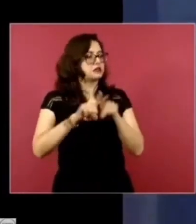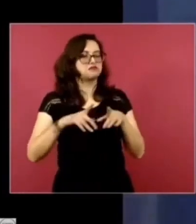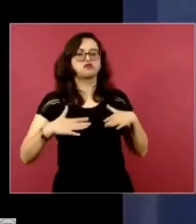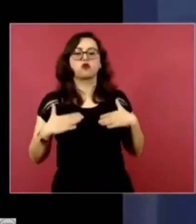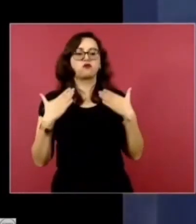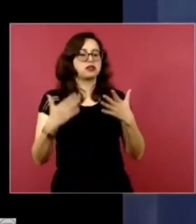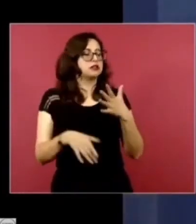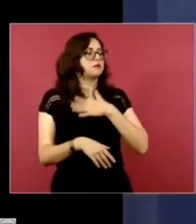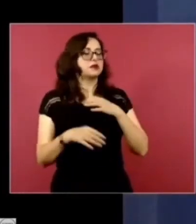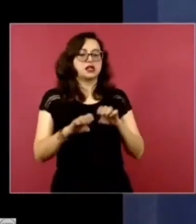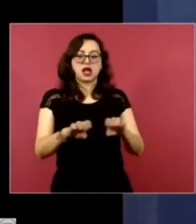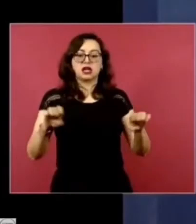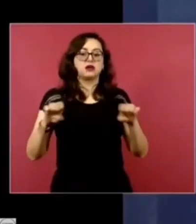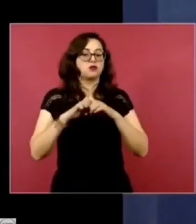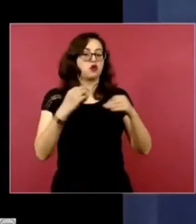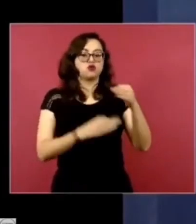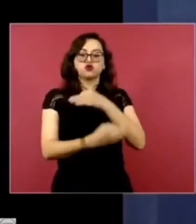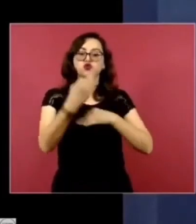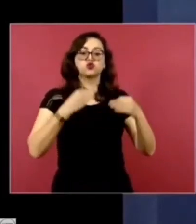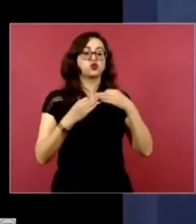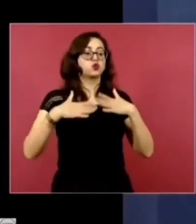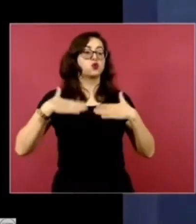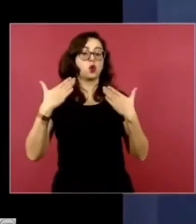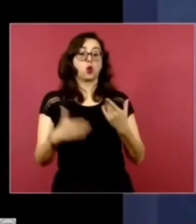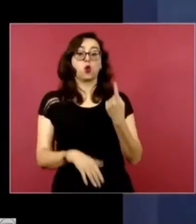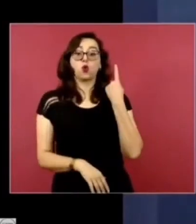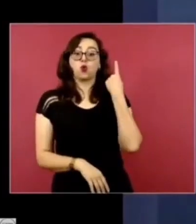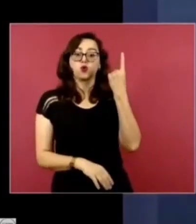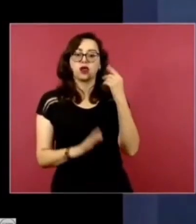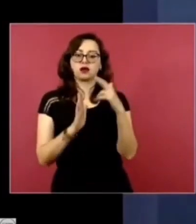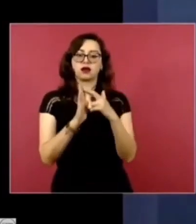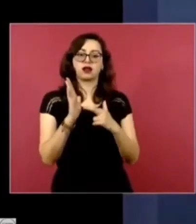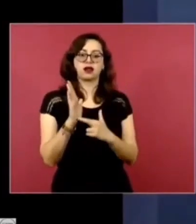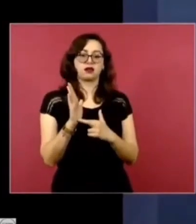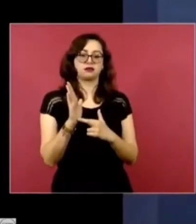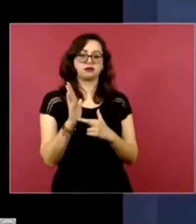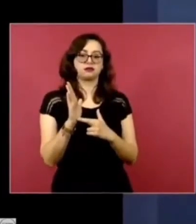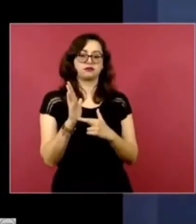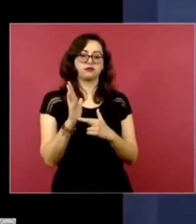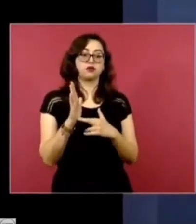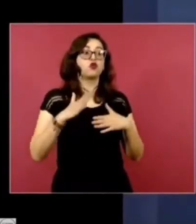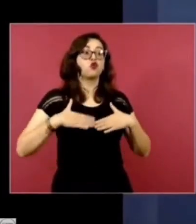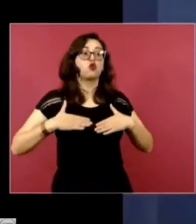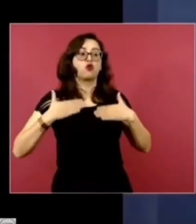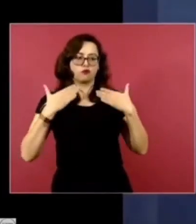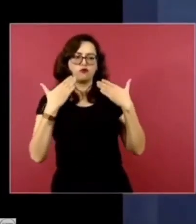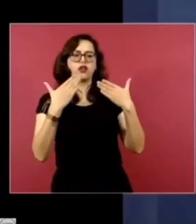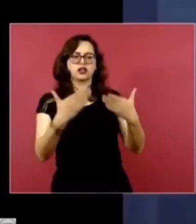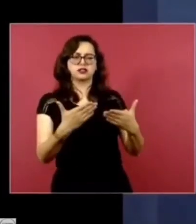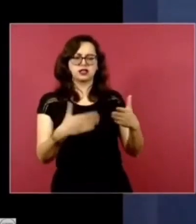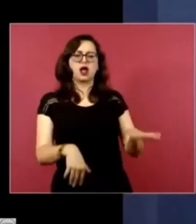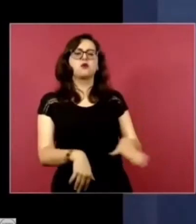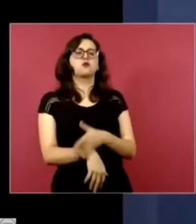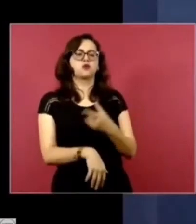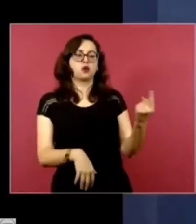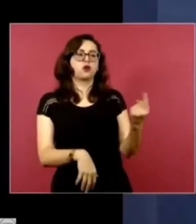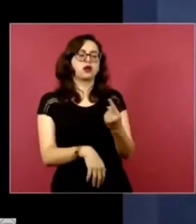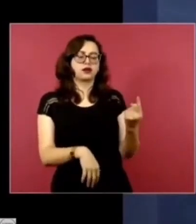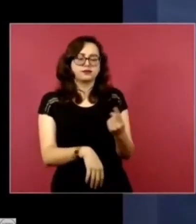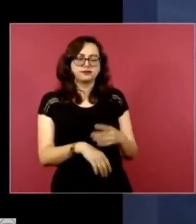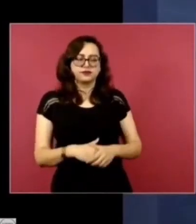desde luego, hay una regla muy clara. O sea, tienen toda la confianza, por eso los convoqué a